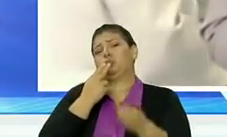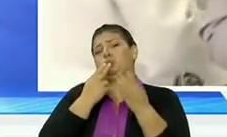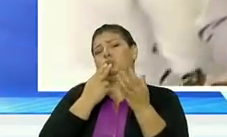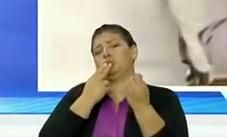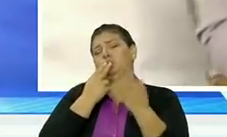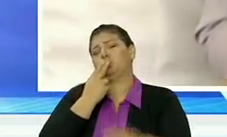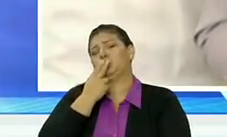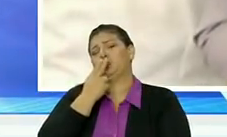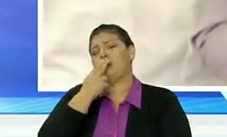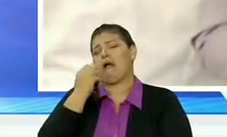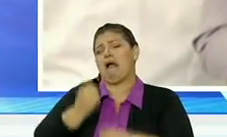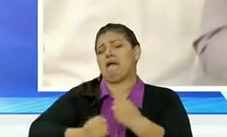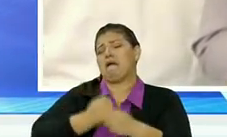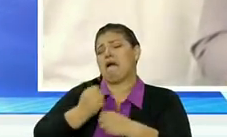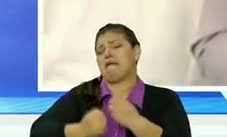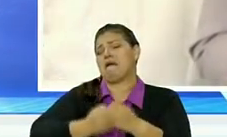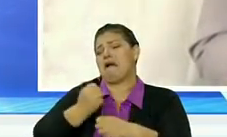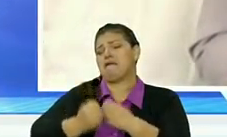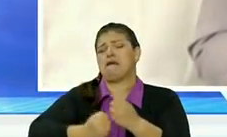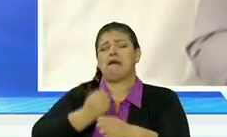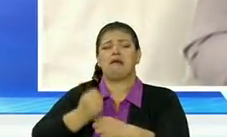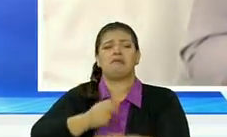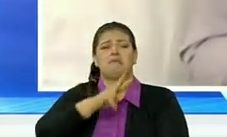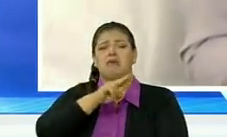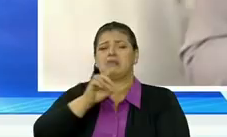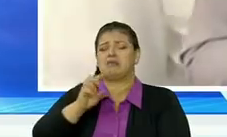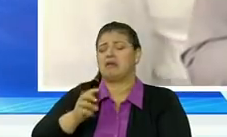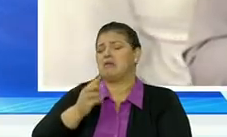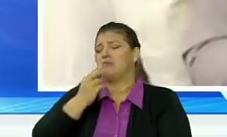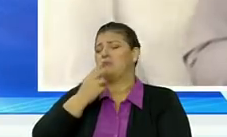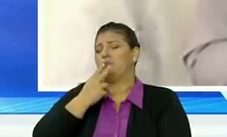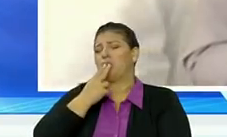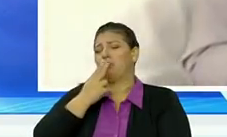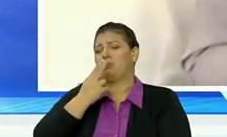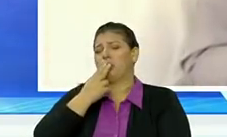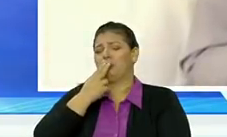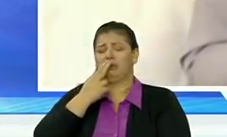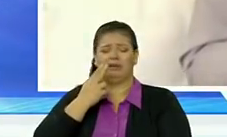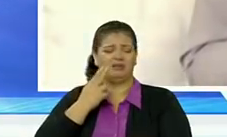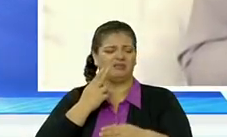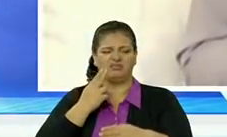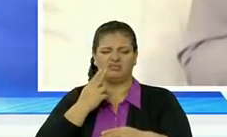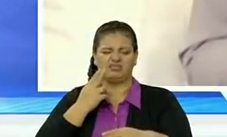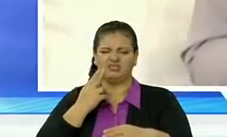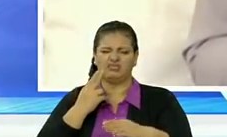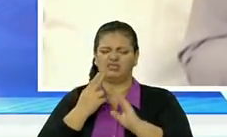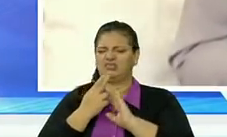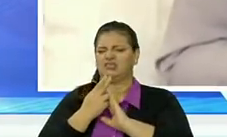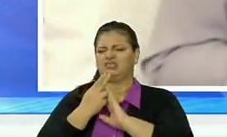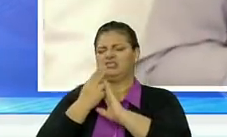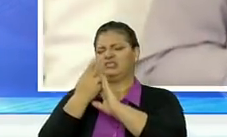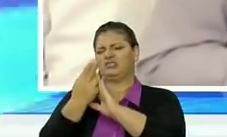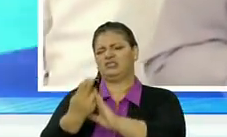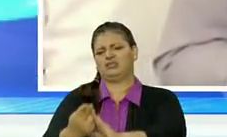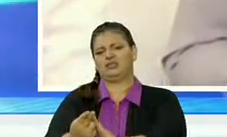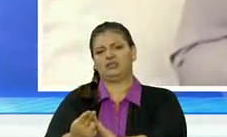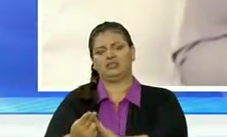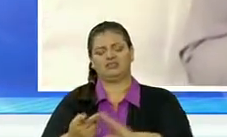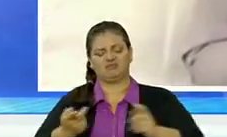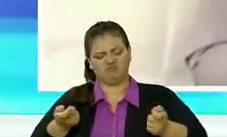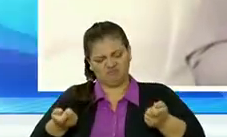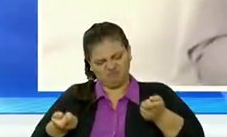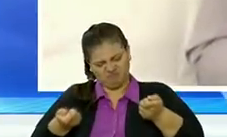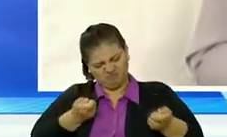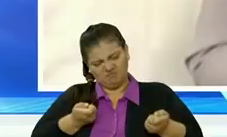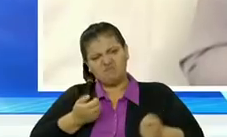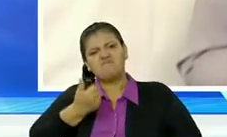sin ningún tratamiento. Solo decisión propia. Eso es fuerza de voluntad. Aunque no es muy fácil, te digamos. ¿Qué tiempo le